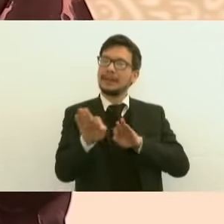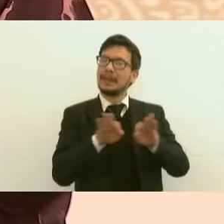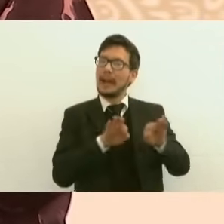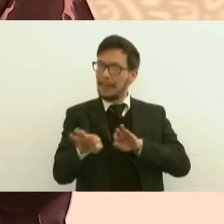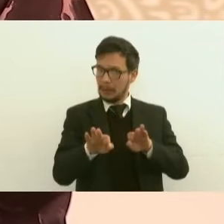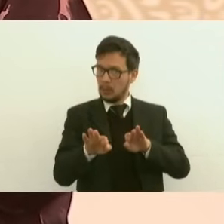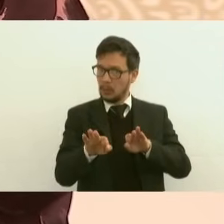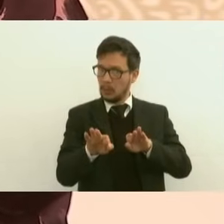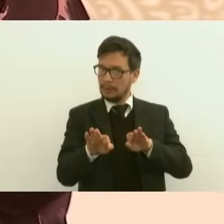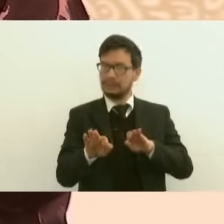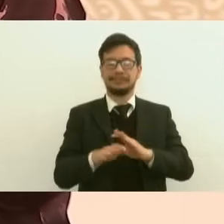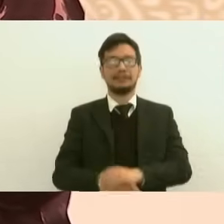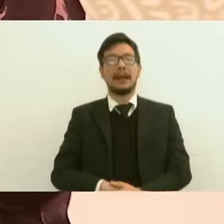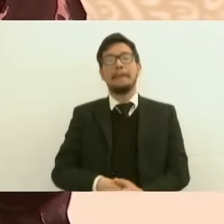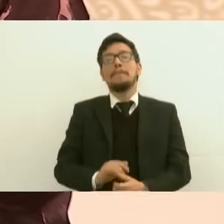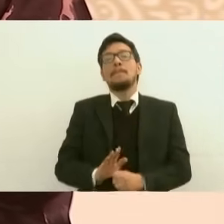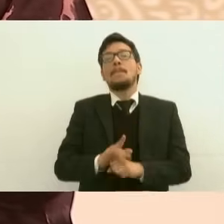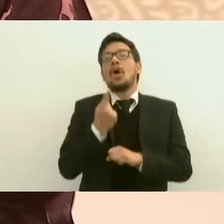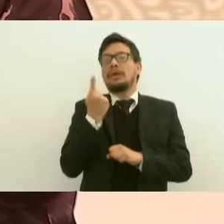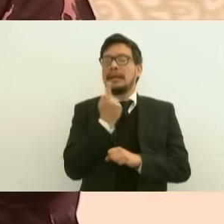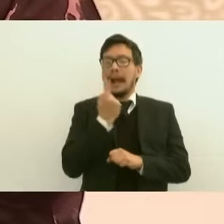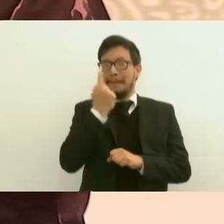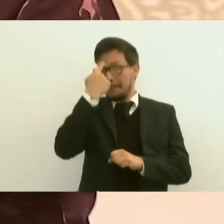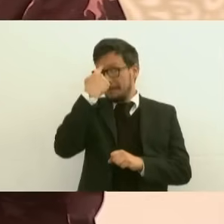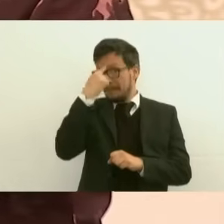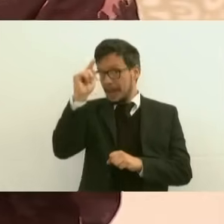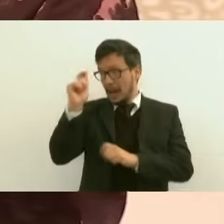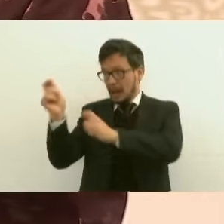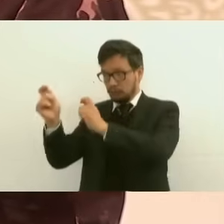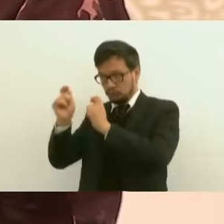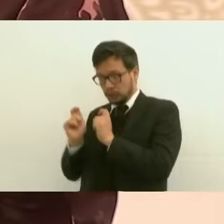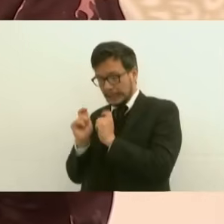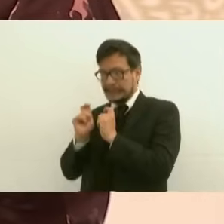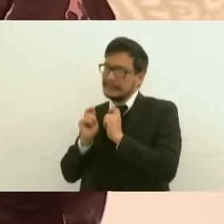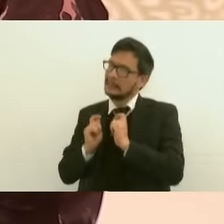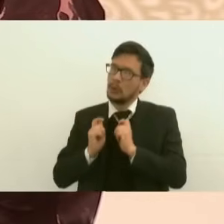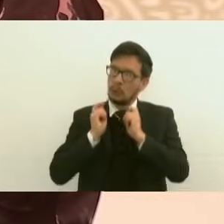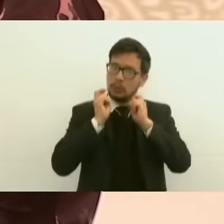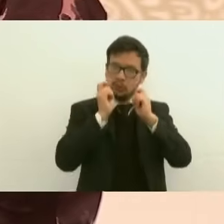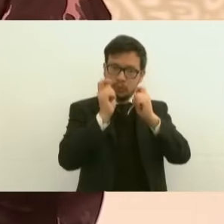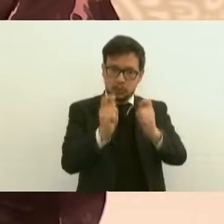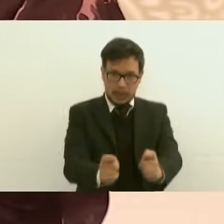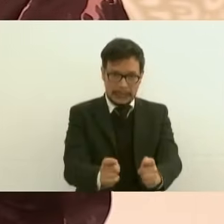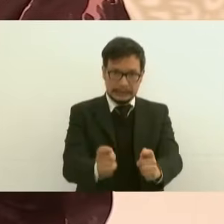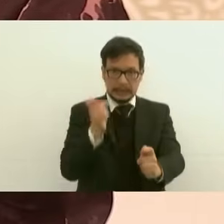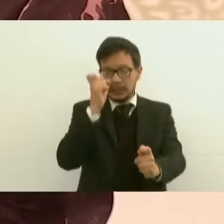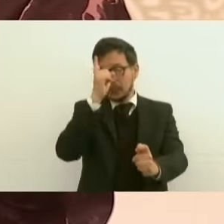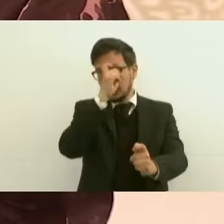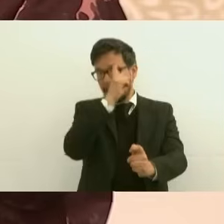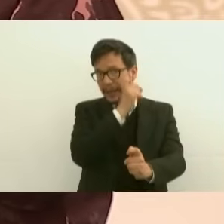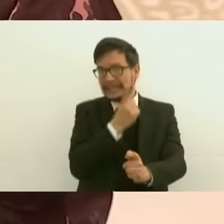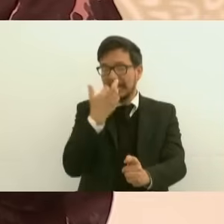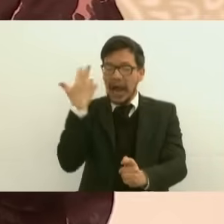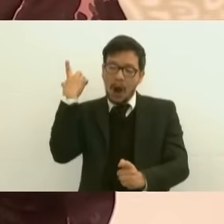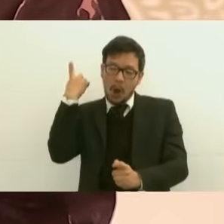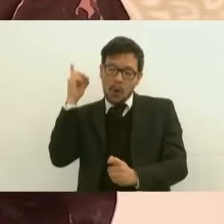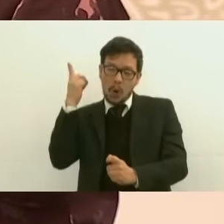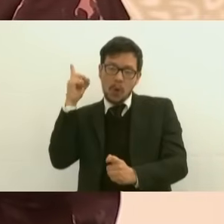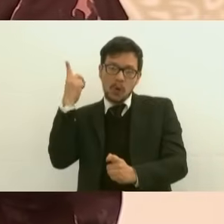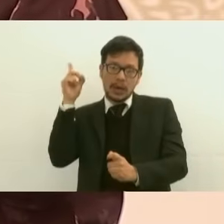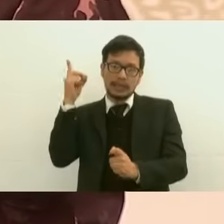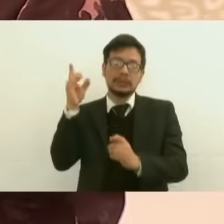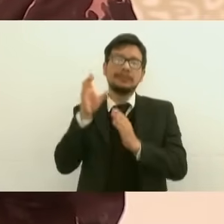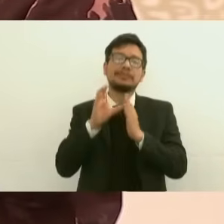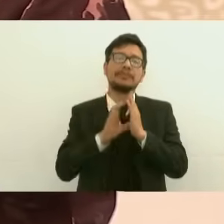hacer posible esta transferencia debió presentarse ante el Congreso de Durango un decreto,